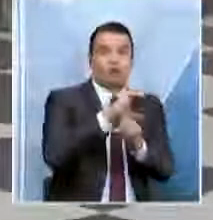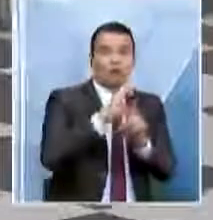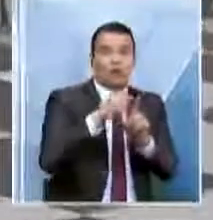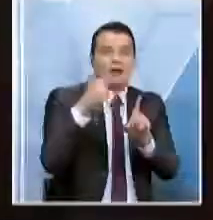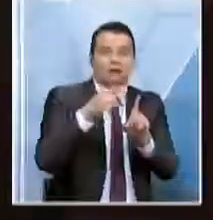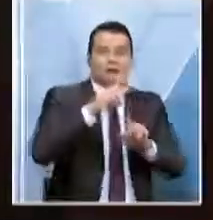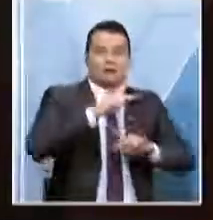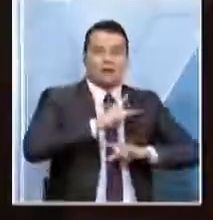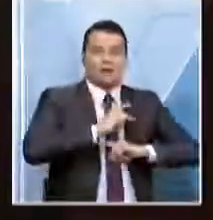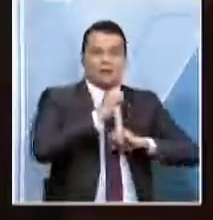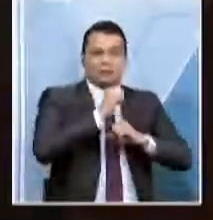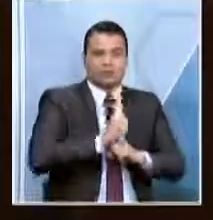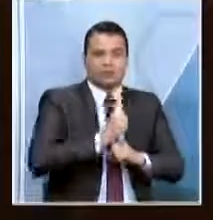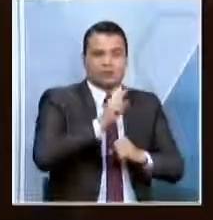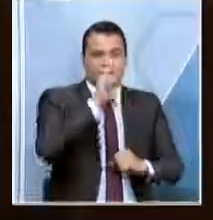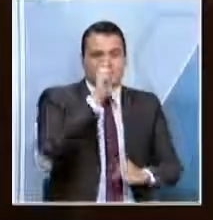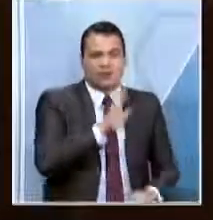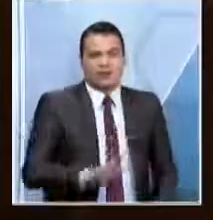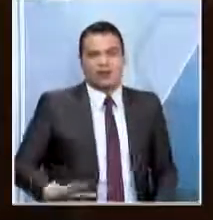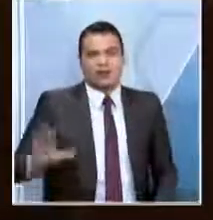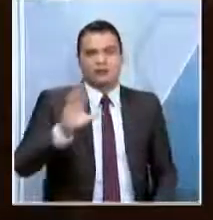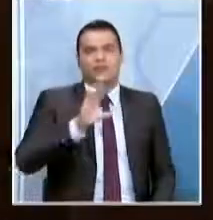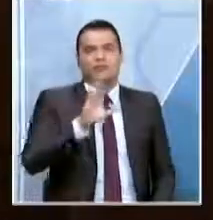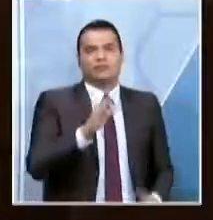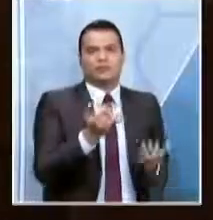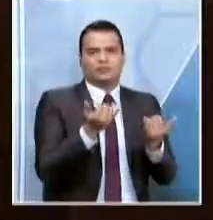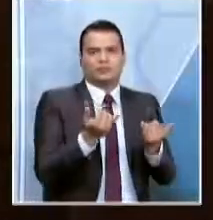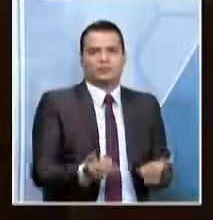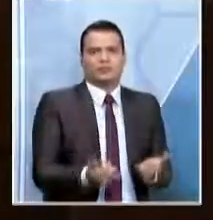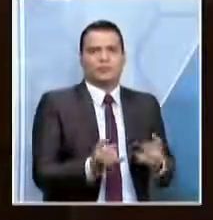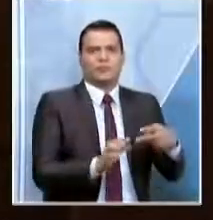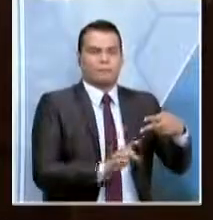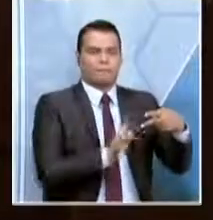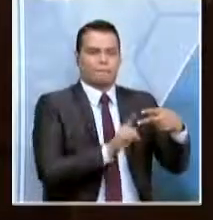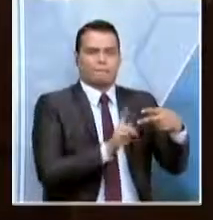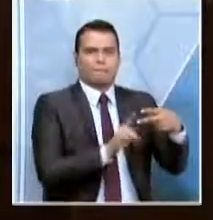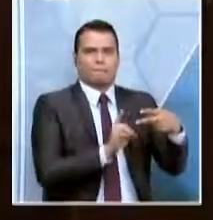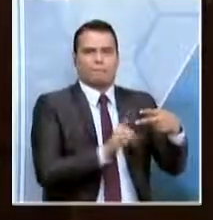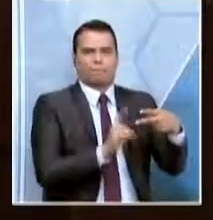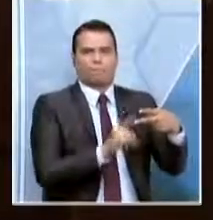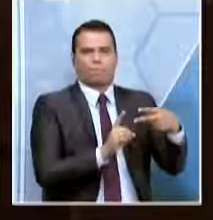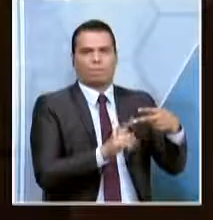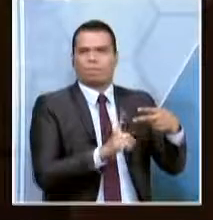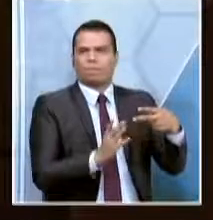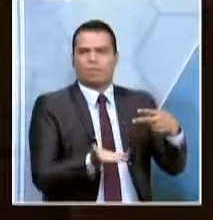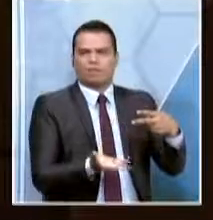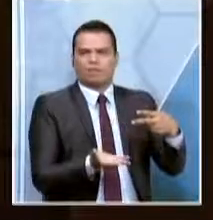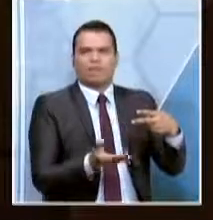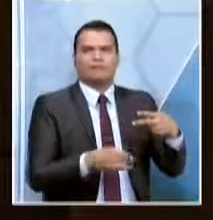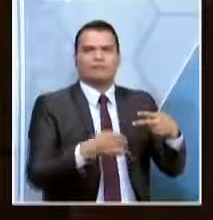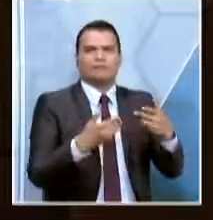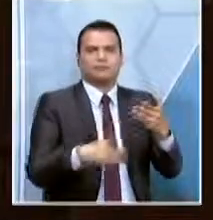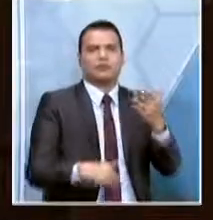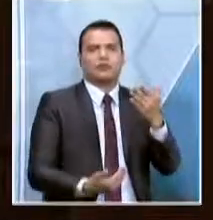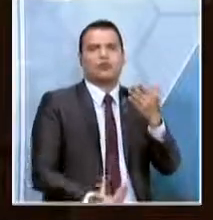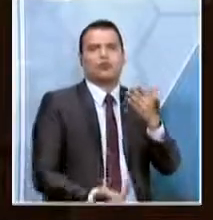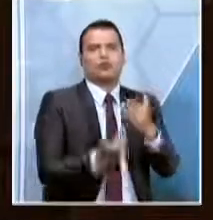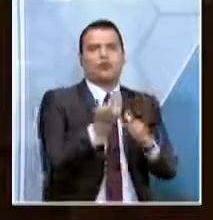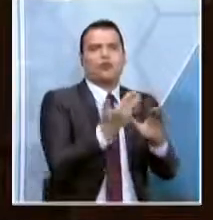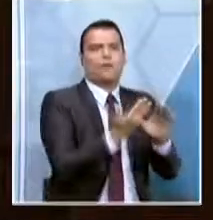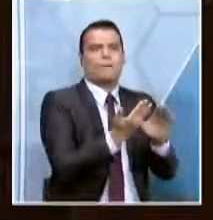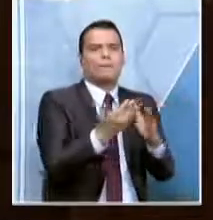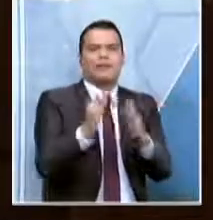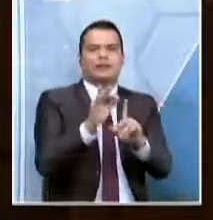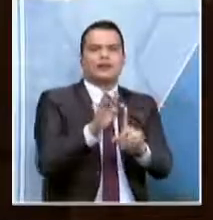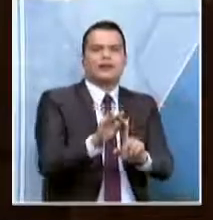patrimonio nacional. Ahora vamos a iniciar un segundo momento que es la elaboración del plan especial de salvaguarda,